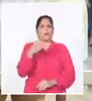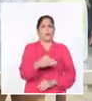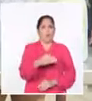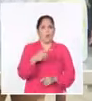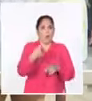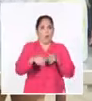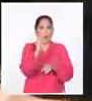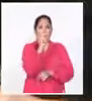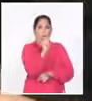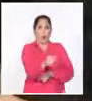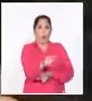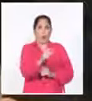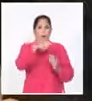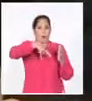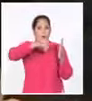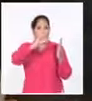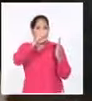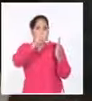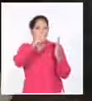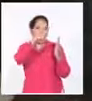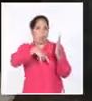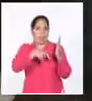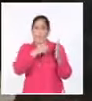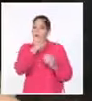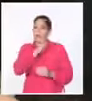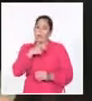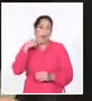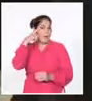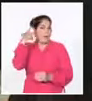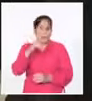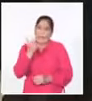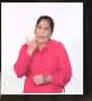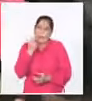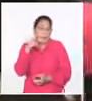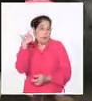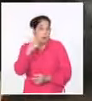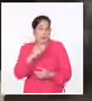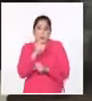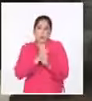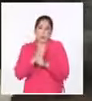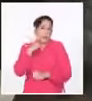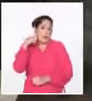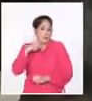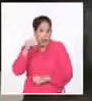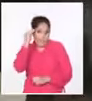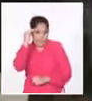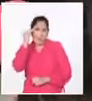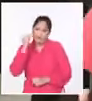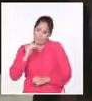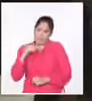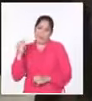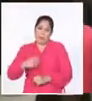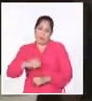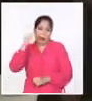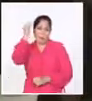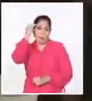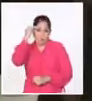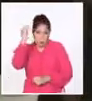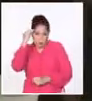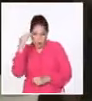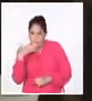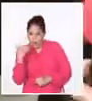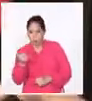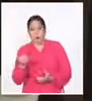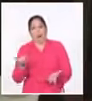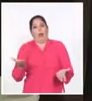producto y pago por Transfermóvil. Sí, es mejor, lo que no sé. Tengo teléfono, pero no sé hacerlo. ¿Tiene que aprender? Tengo que aprender. Así. ¿Pero sabe que es mejor?